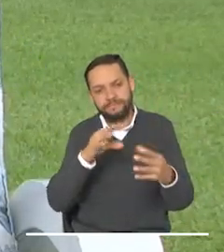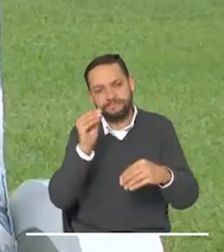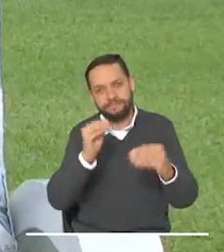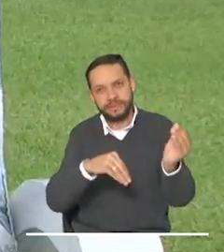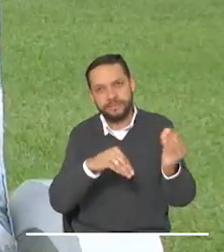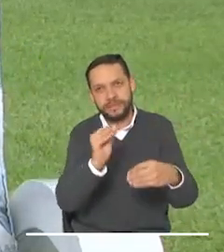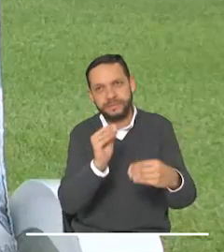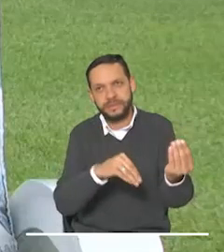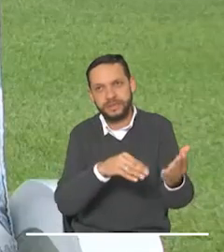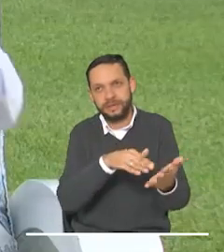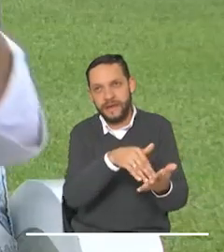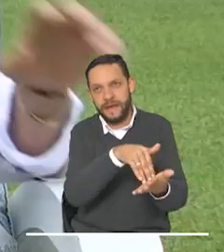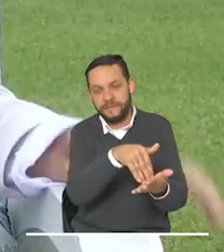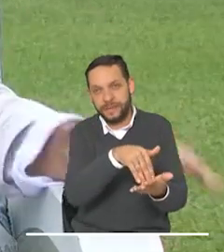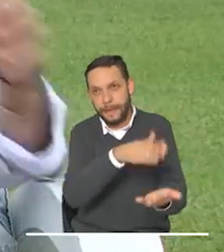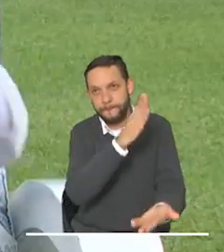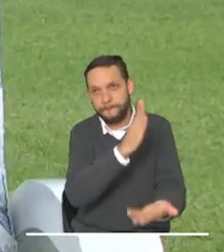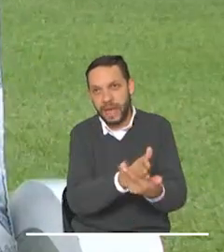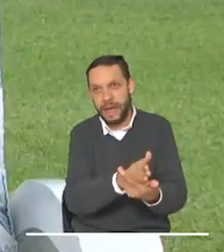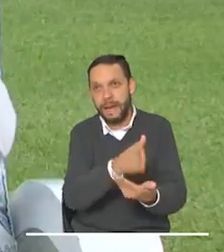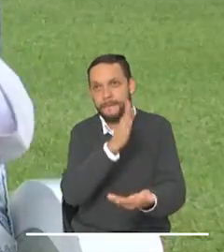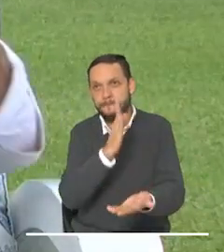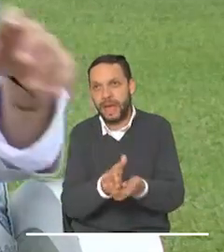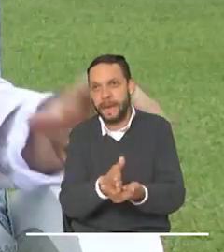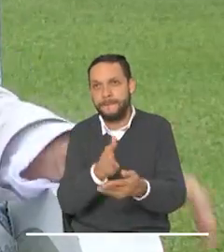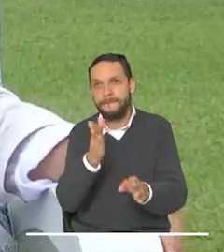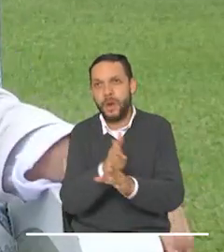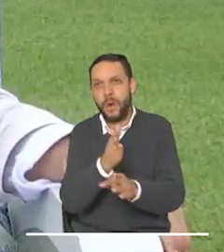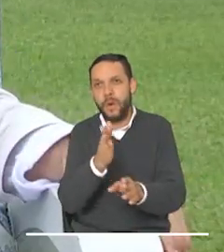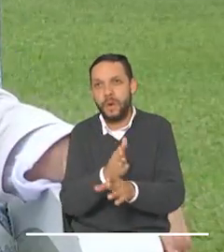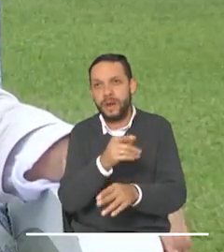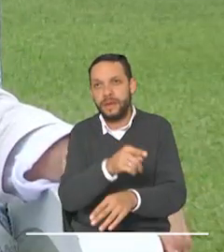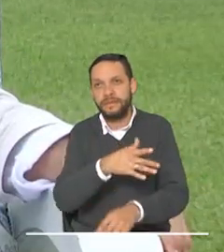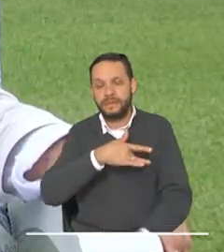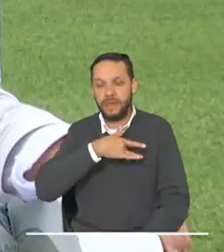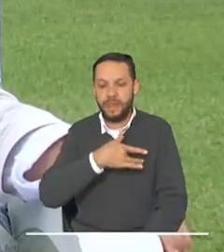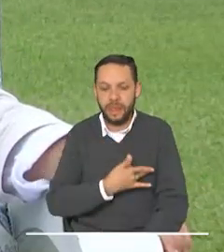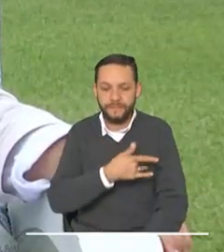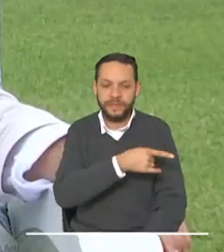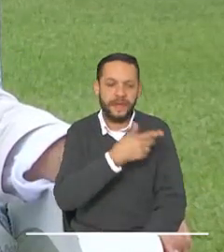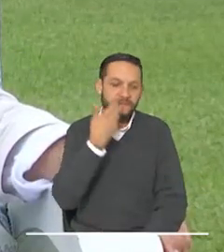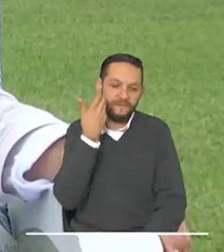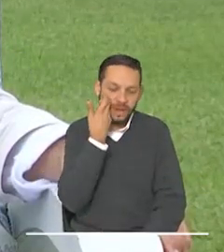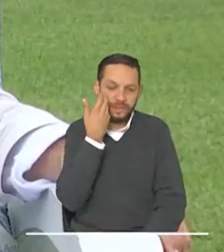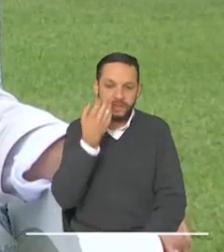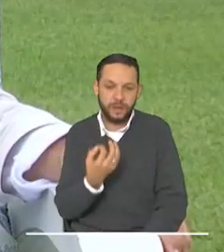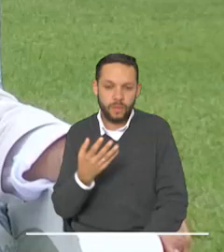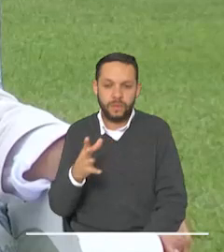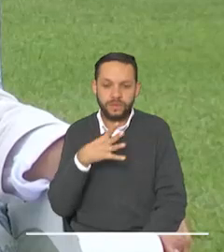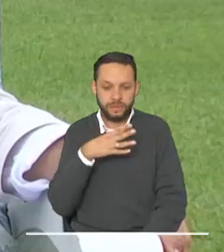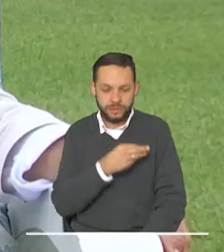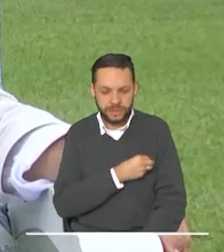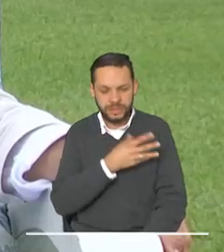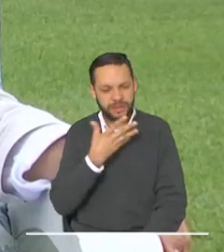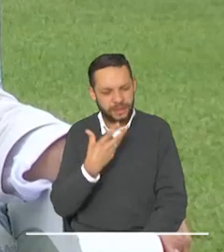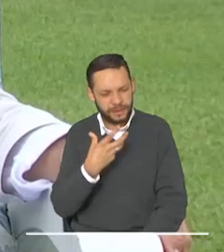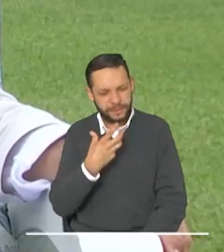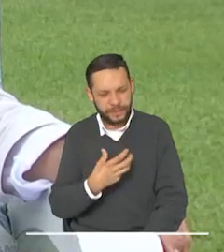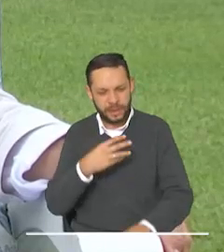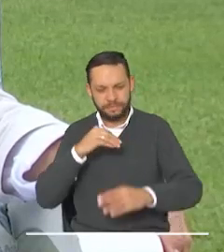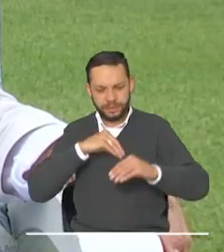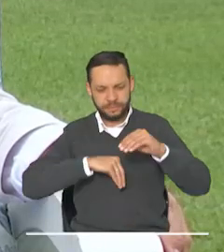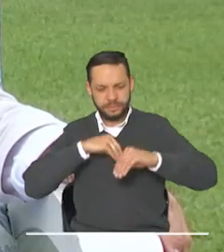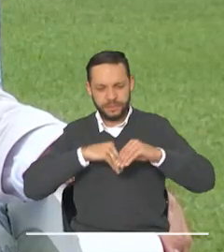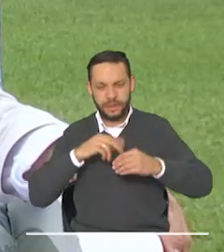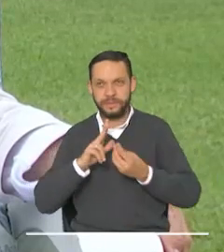esa parte funcional termina acabando con esta parte emocional y afectiva por eso queremos que ustedes tengan esta gran